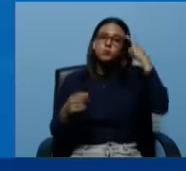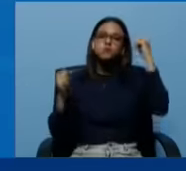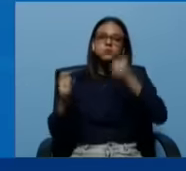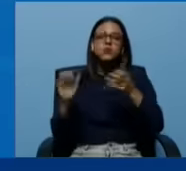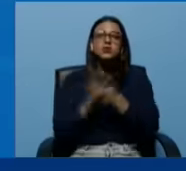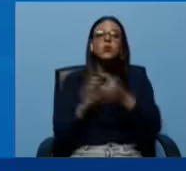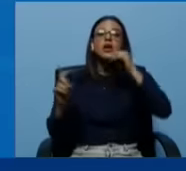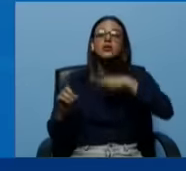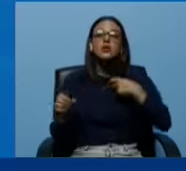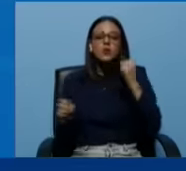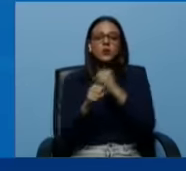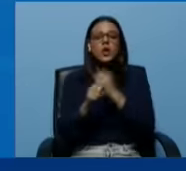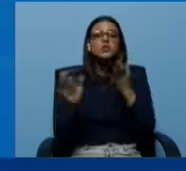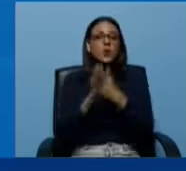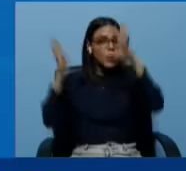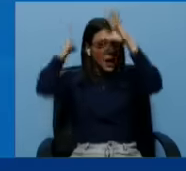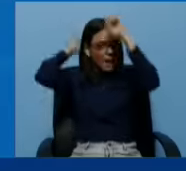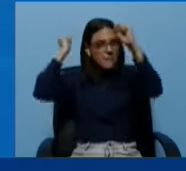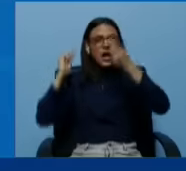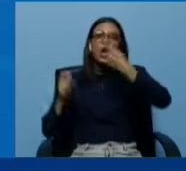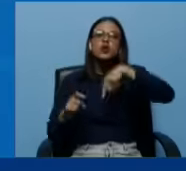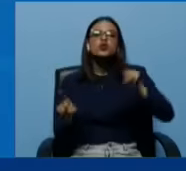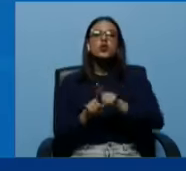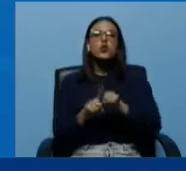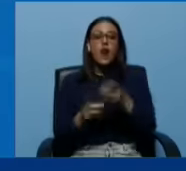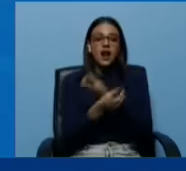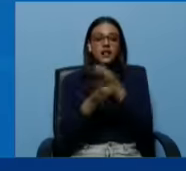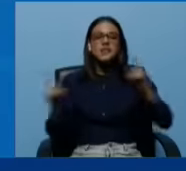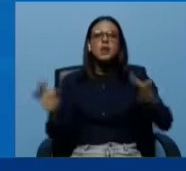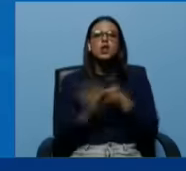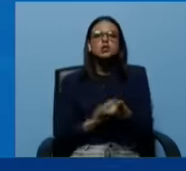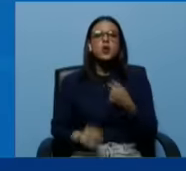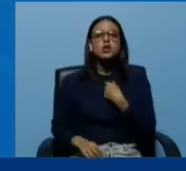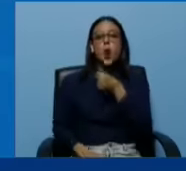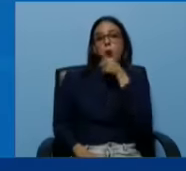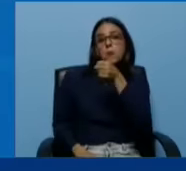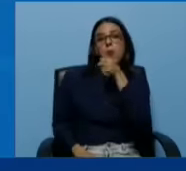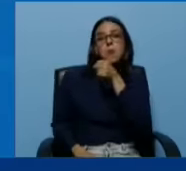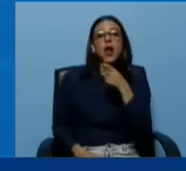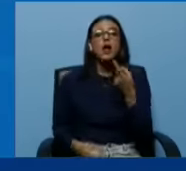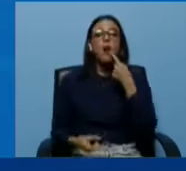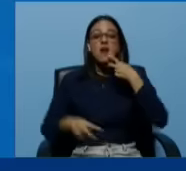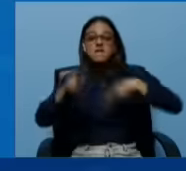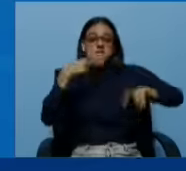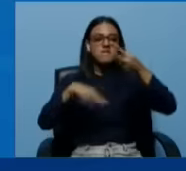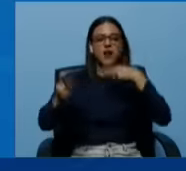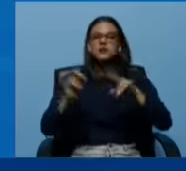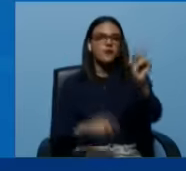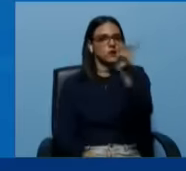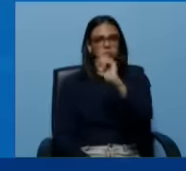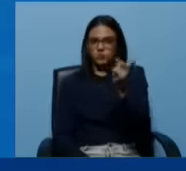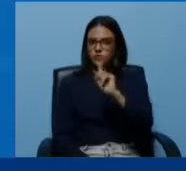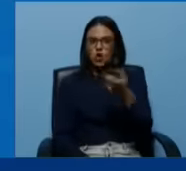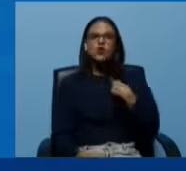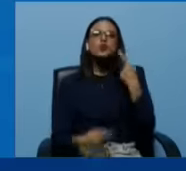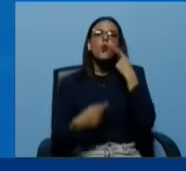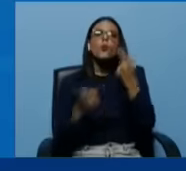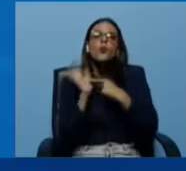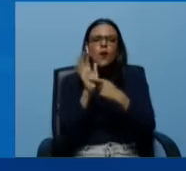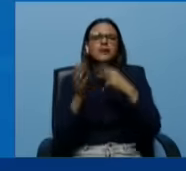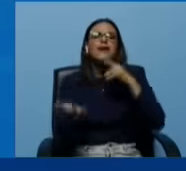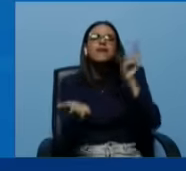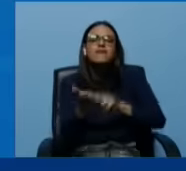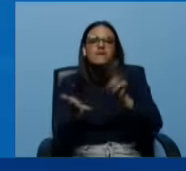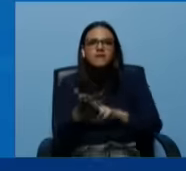ese término. No practicamos la diplomacia de micrófono. O sea, no practicamos el intervencionismo político en los